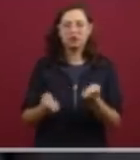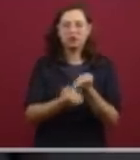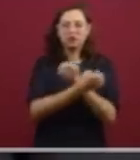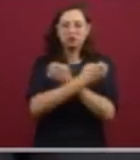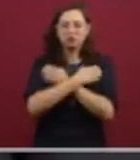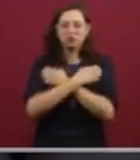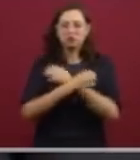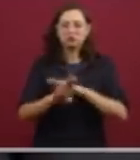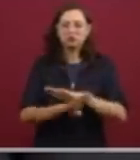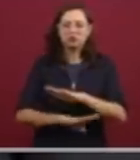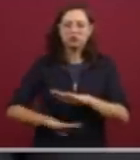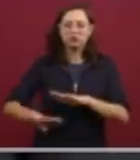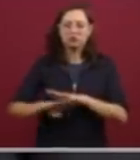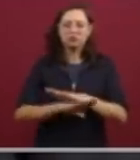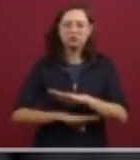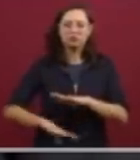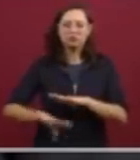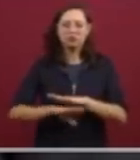son para